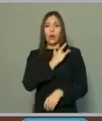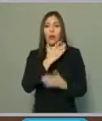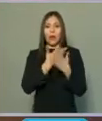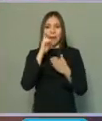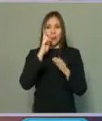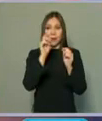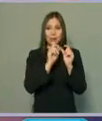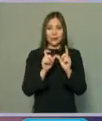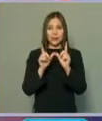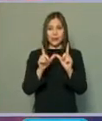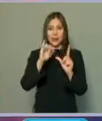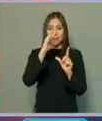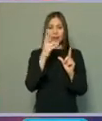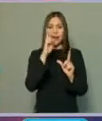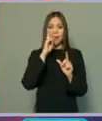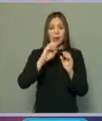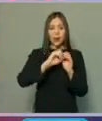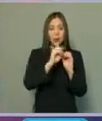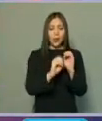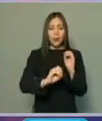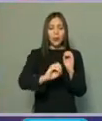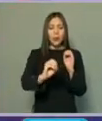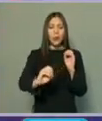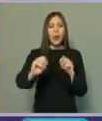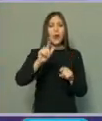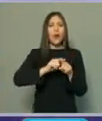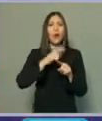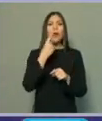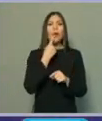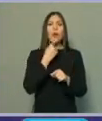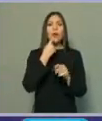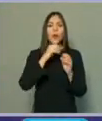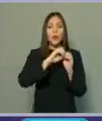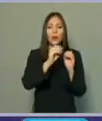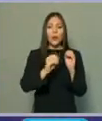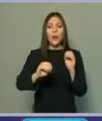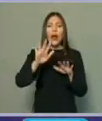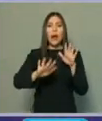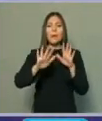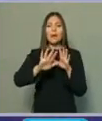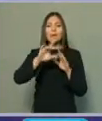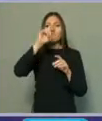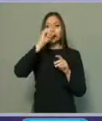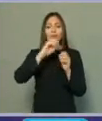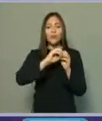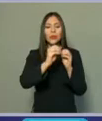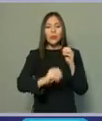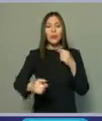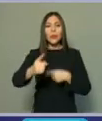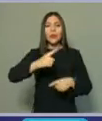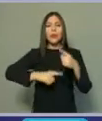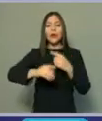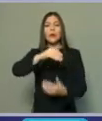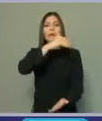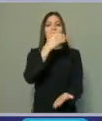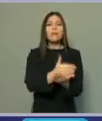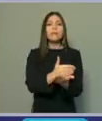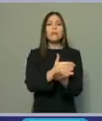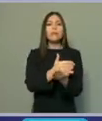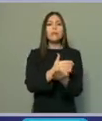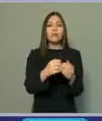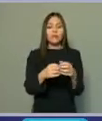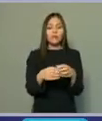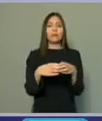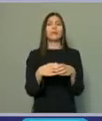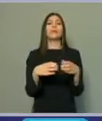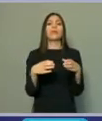se puede, van pasando los glóbulos rojos, pero de pronto dejan de pasar porque se reduce el tamaño de la pared arterial, se